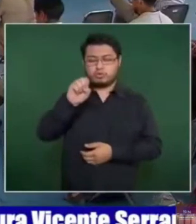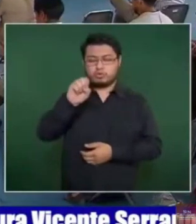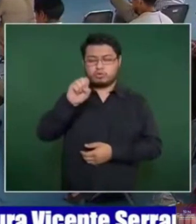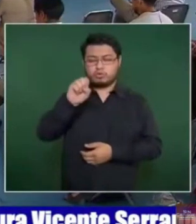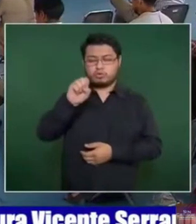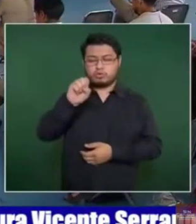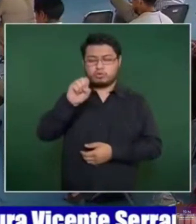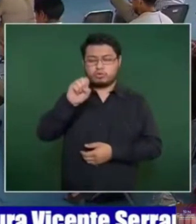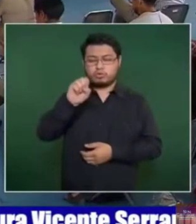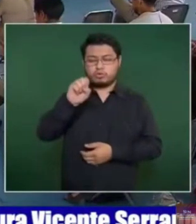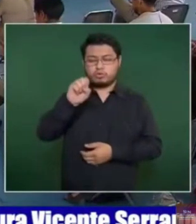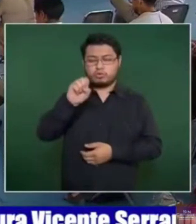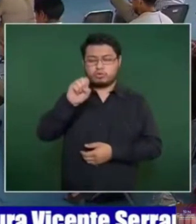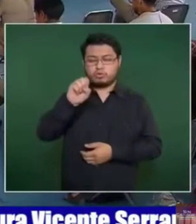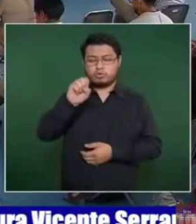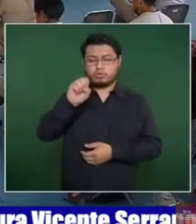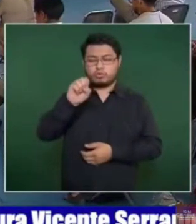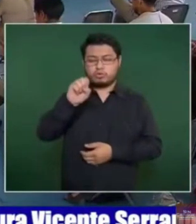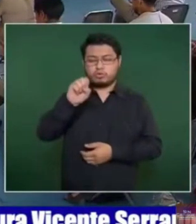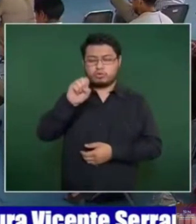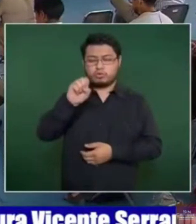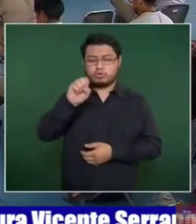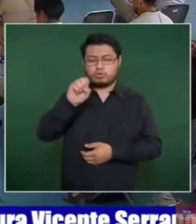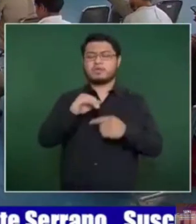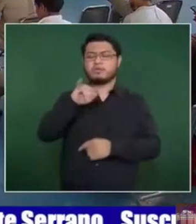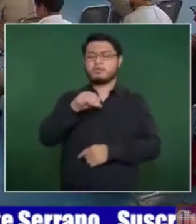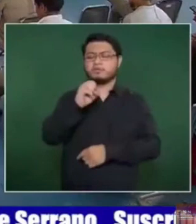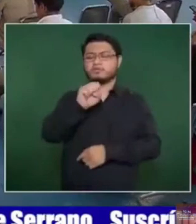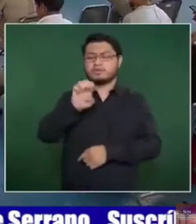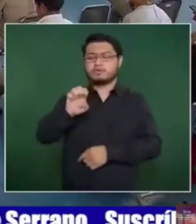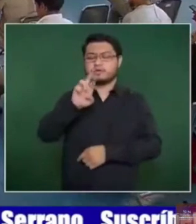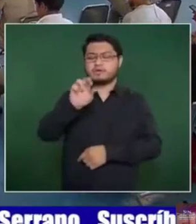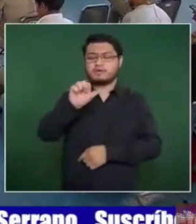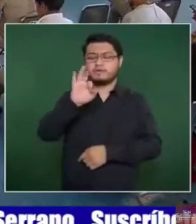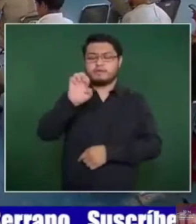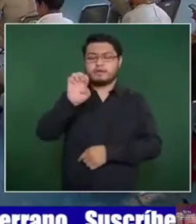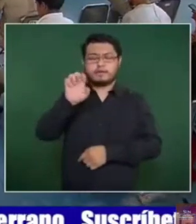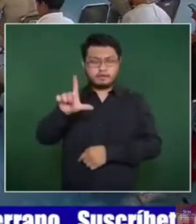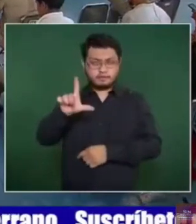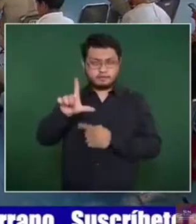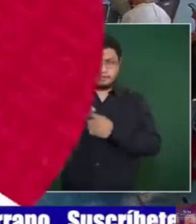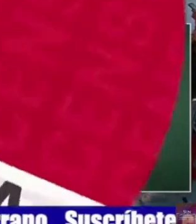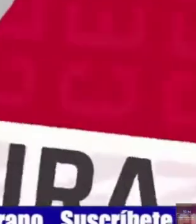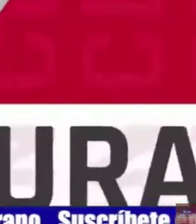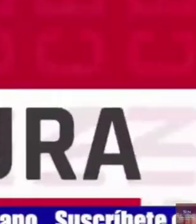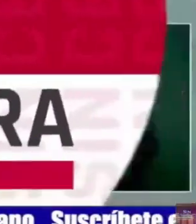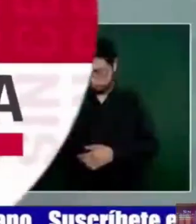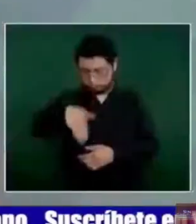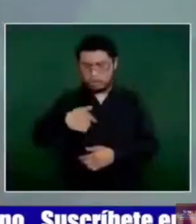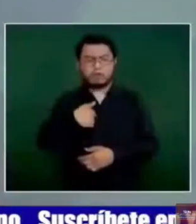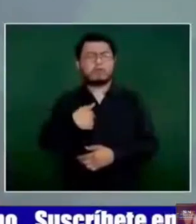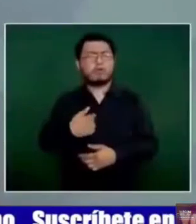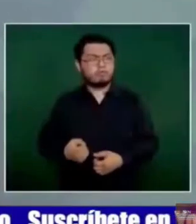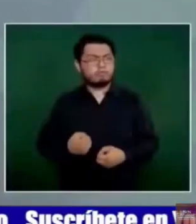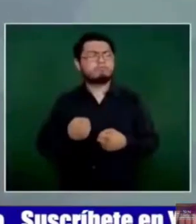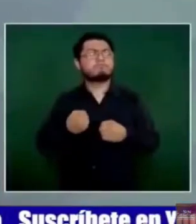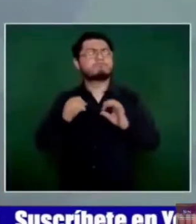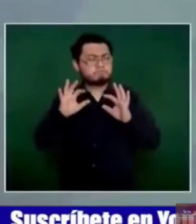racistas, que son aspiracionistas. Así lo dijo allá en Mérida, Yucatán. Y ofrezco